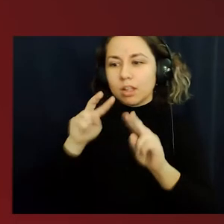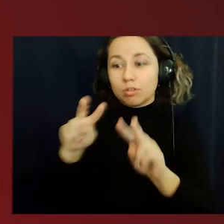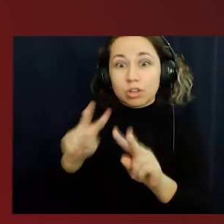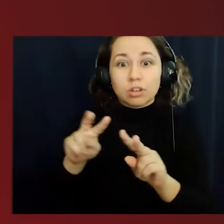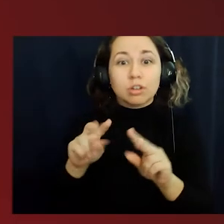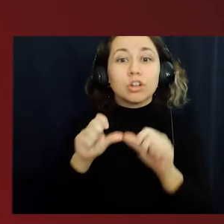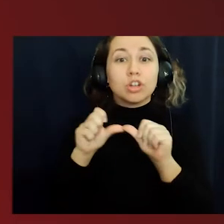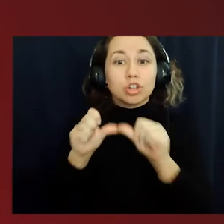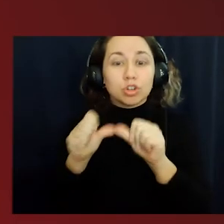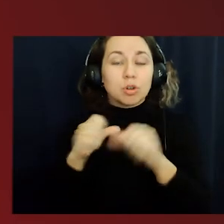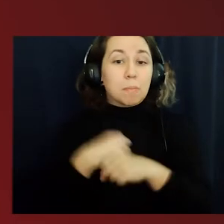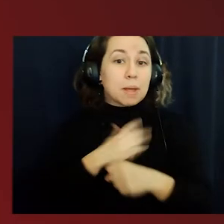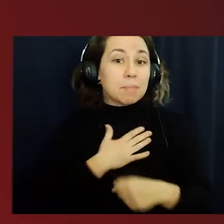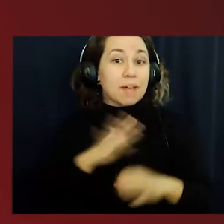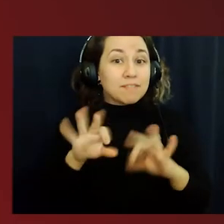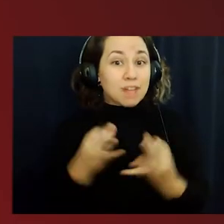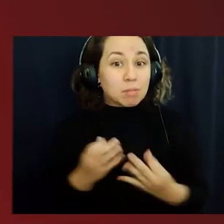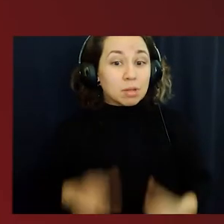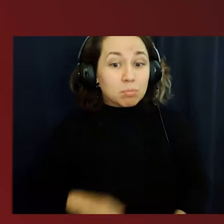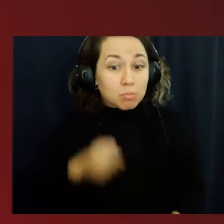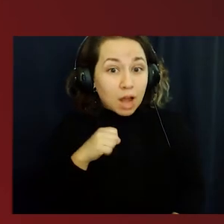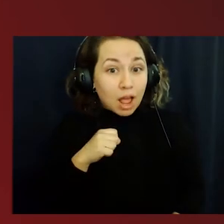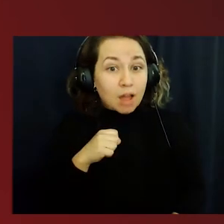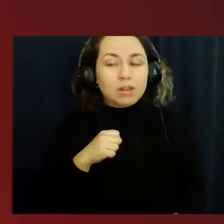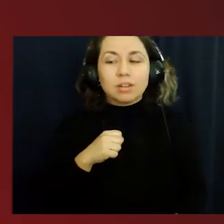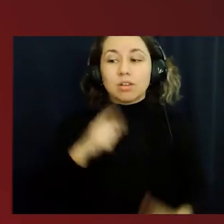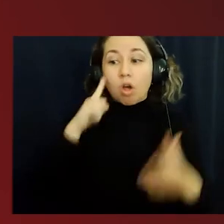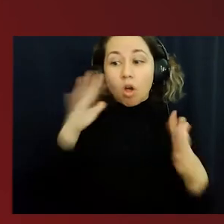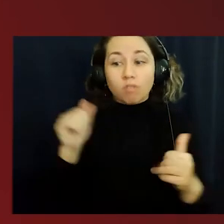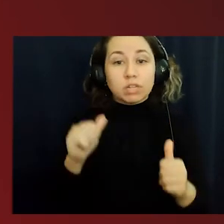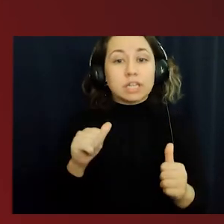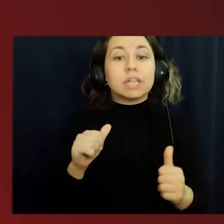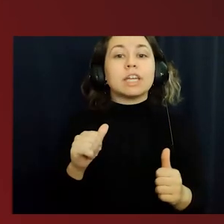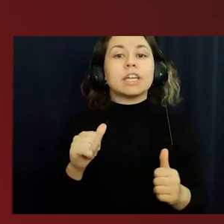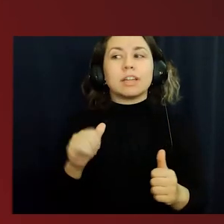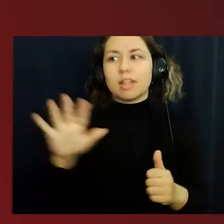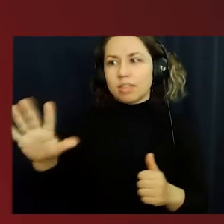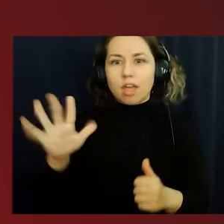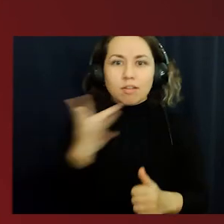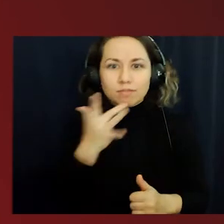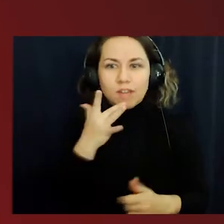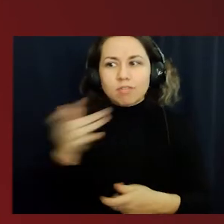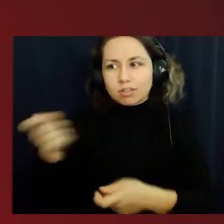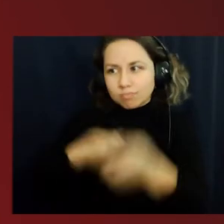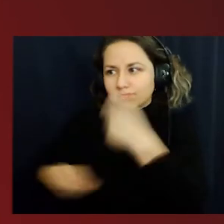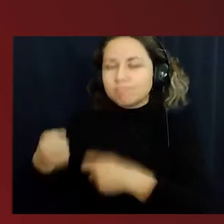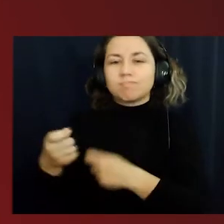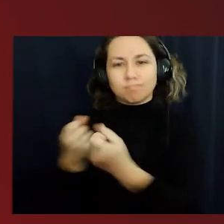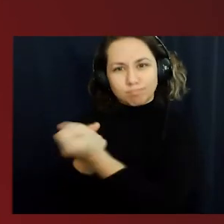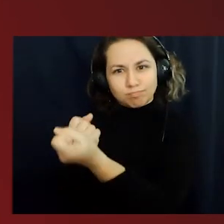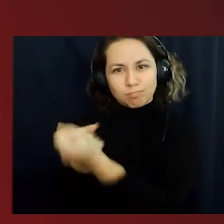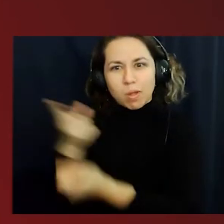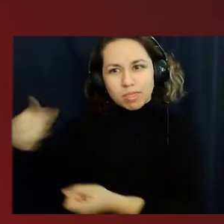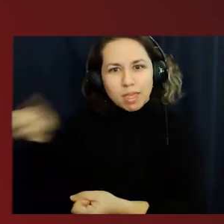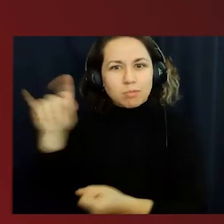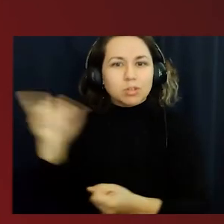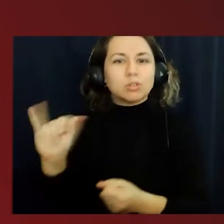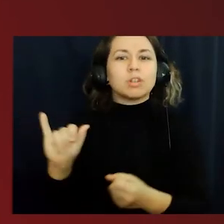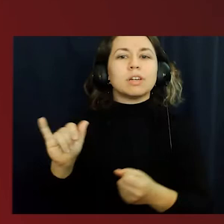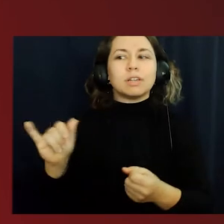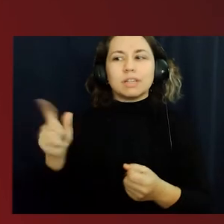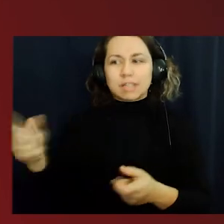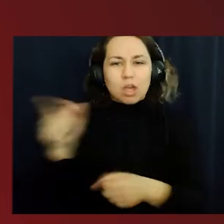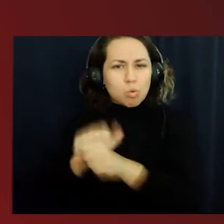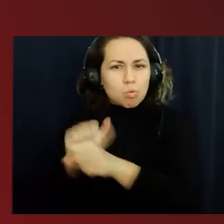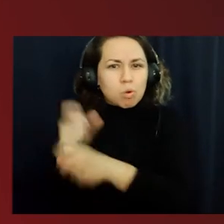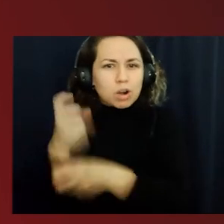Espero continuar haciendo orgullosa a mi familia y regresar el favor de que siempre trabajan duro para darme las oportunidades que he tenido